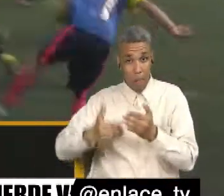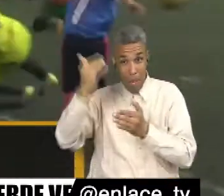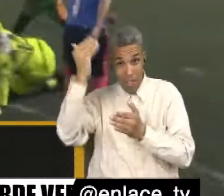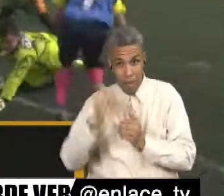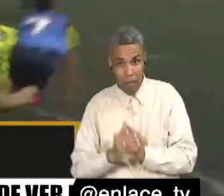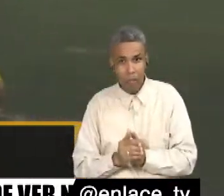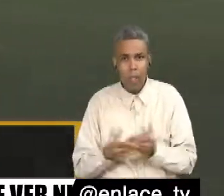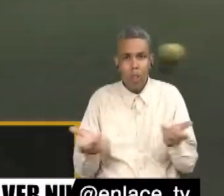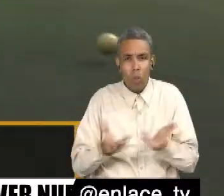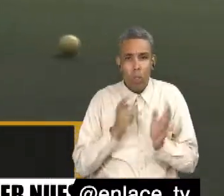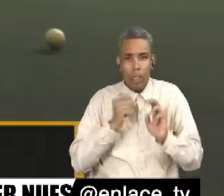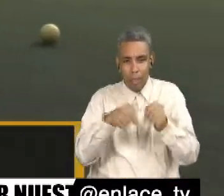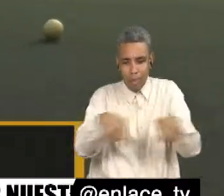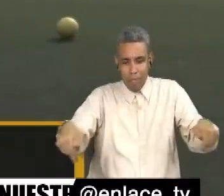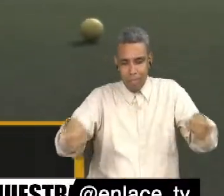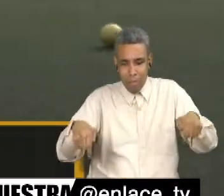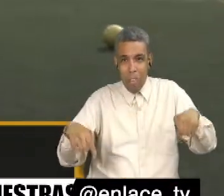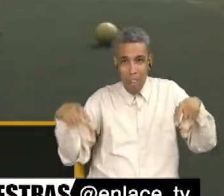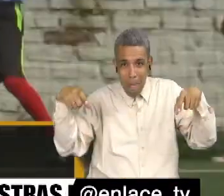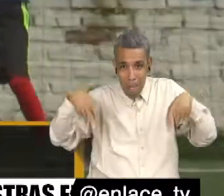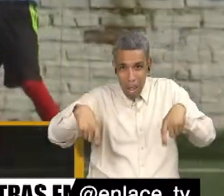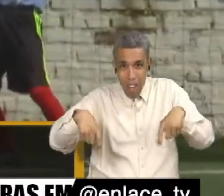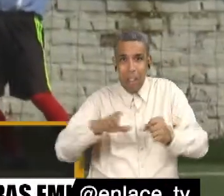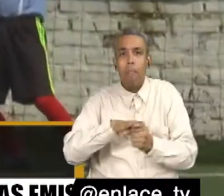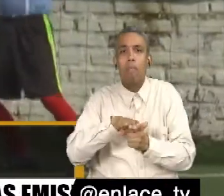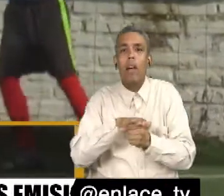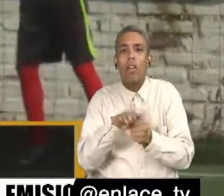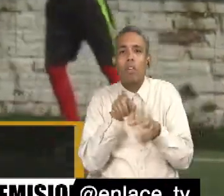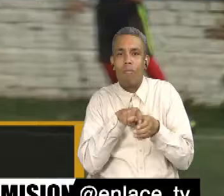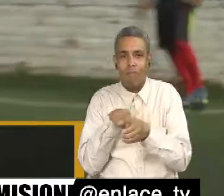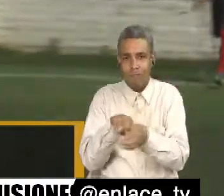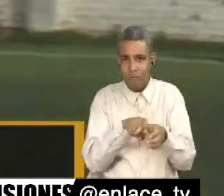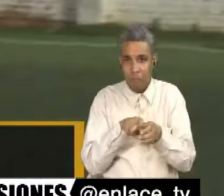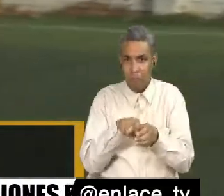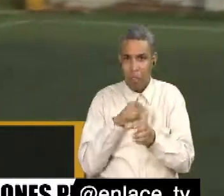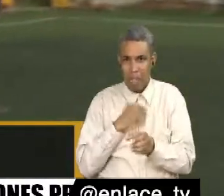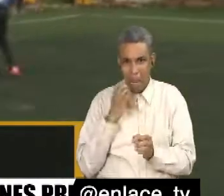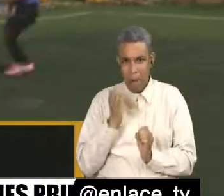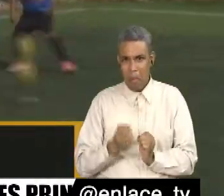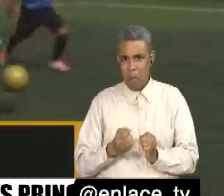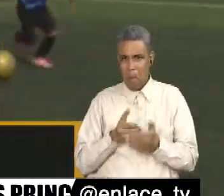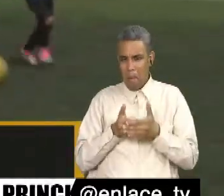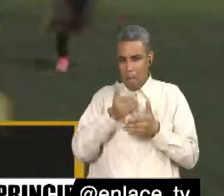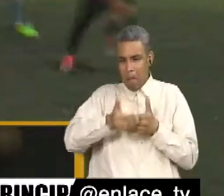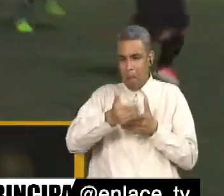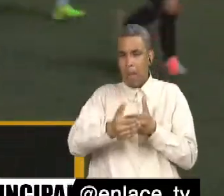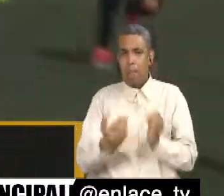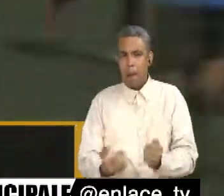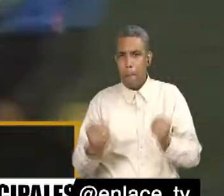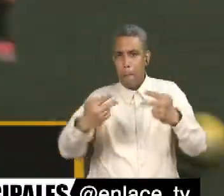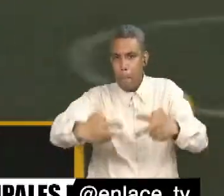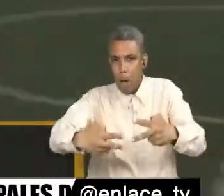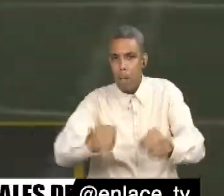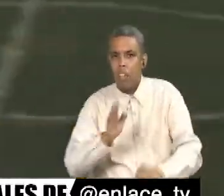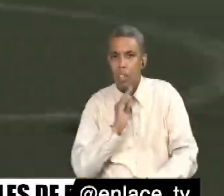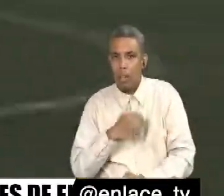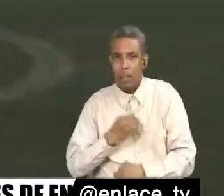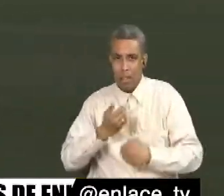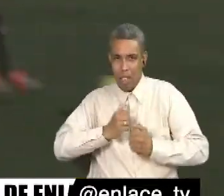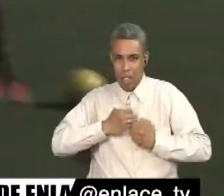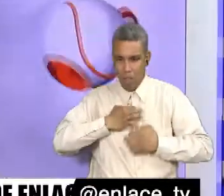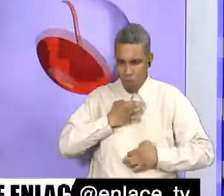en la cancha monumental del barrio Las Granjas. Los equipos finalistas recibirán por parte de la empresa Fresca Leche kits